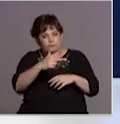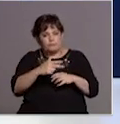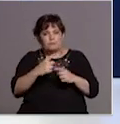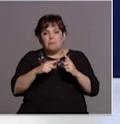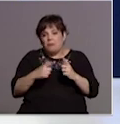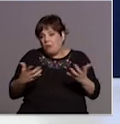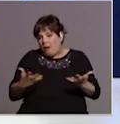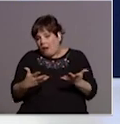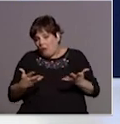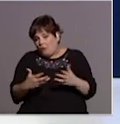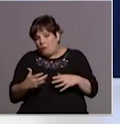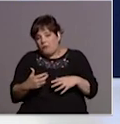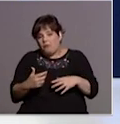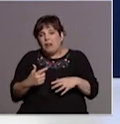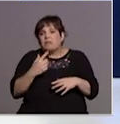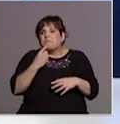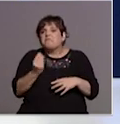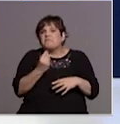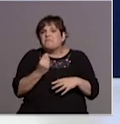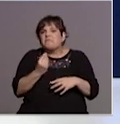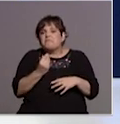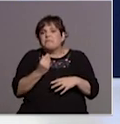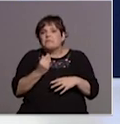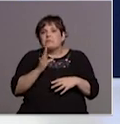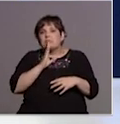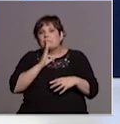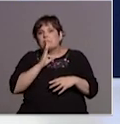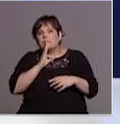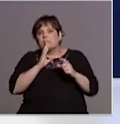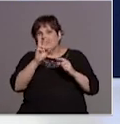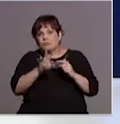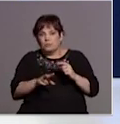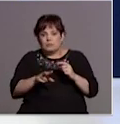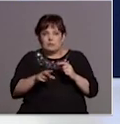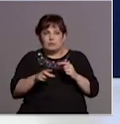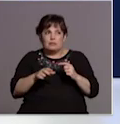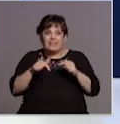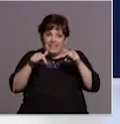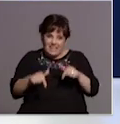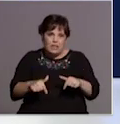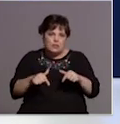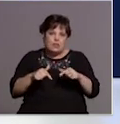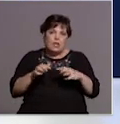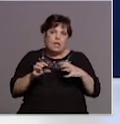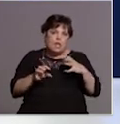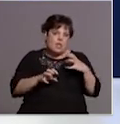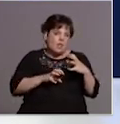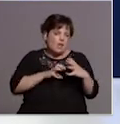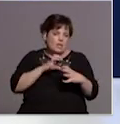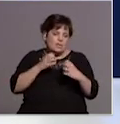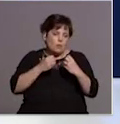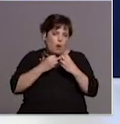hoy en día vistos a la luz de lo que ocurre entre eeuu y venezuela realmente este sí es una crisis muy